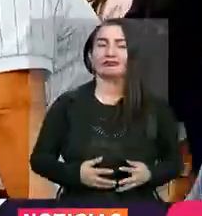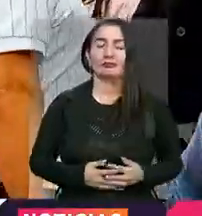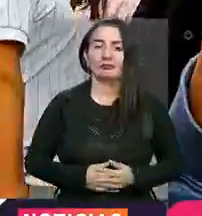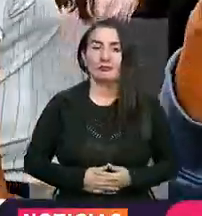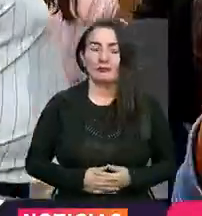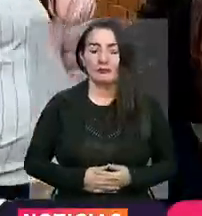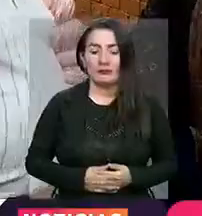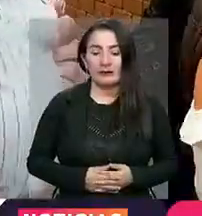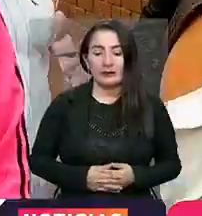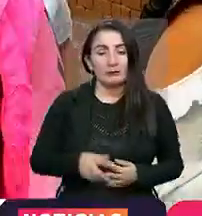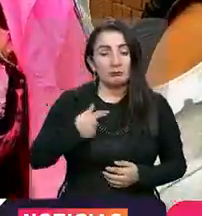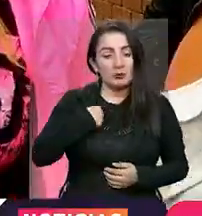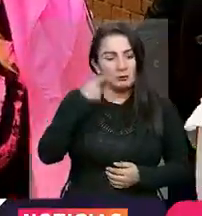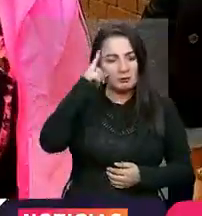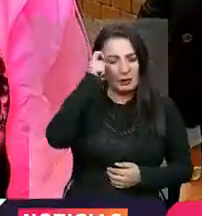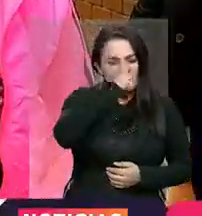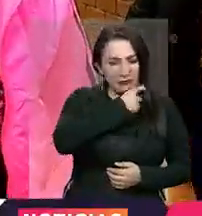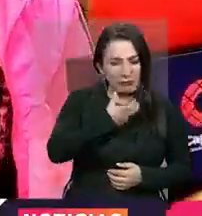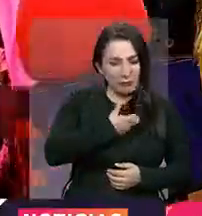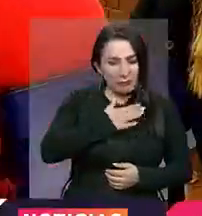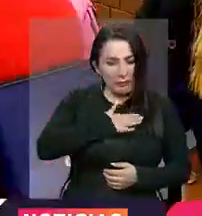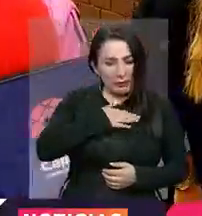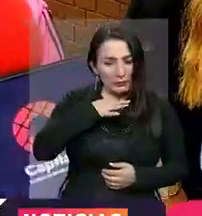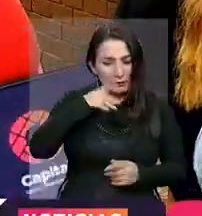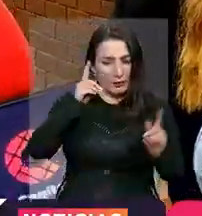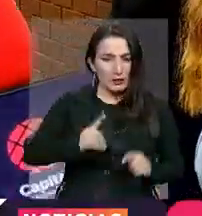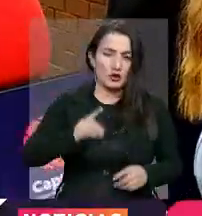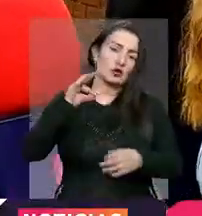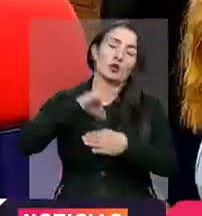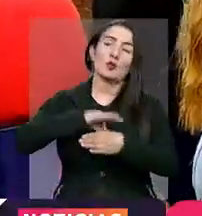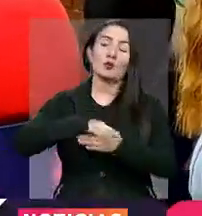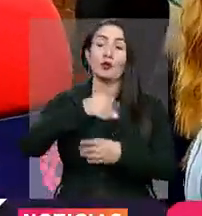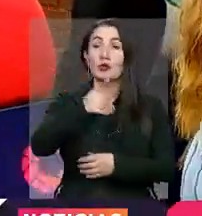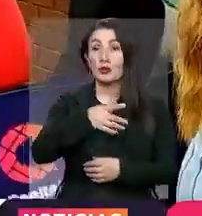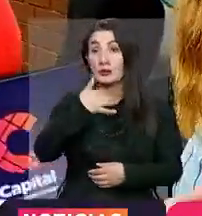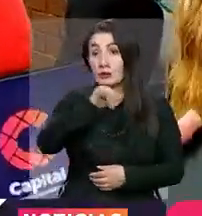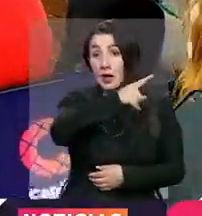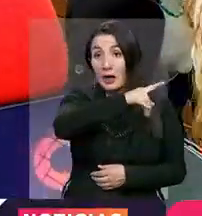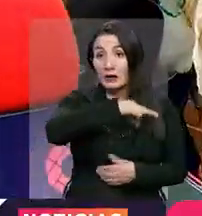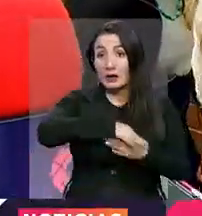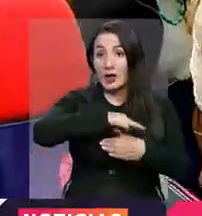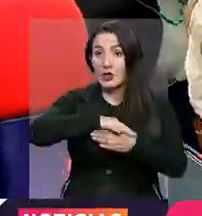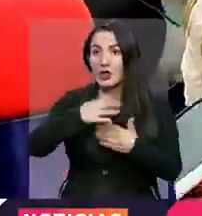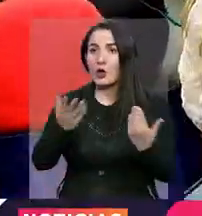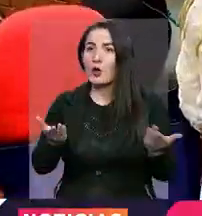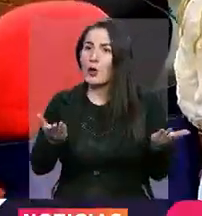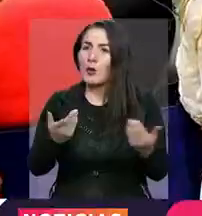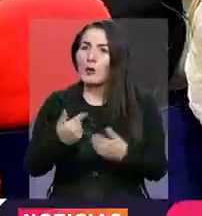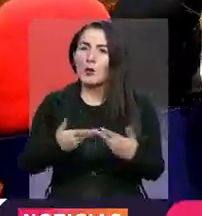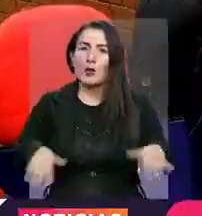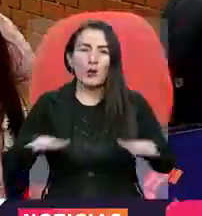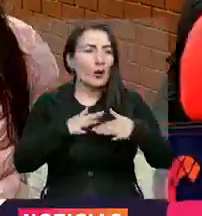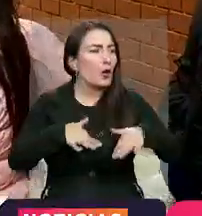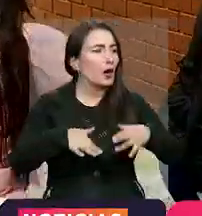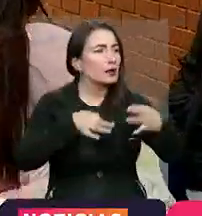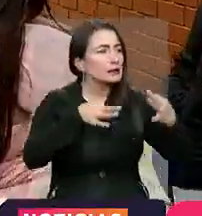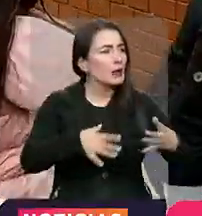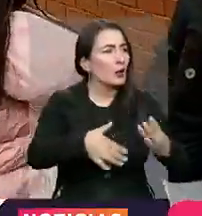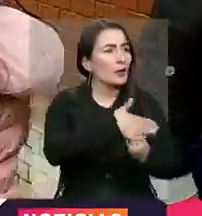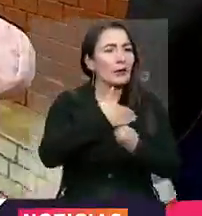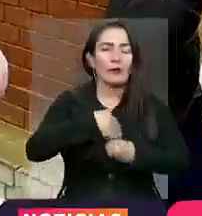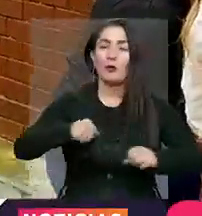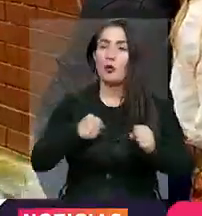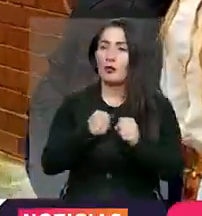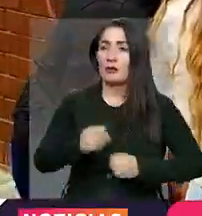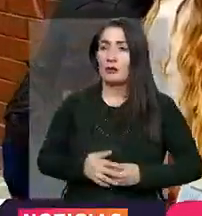base a lo que pensamos y a lo que queremos. Ya usted ejerció su derecho al voto, ¿cómo ha visto la seguridad en Bogotá y demás?